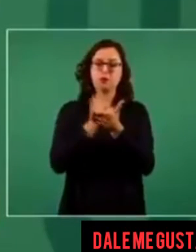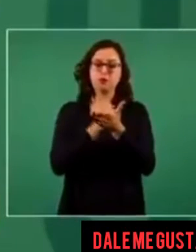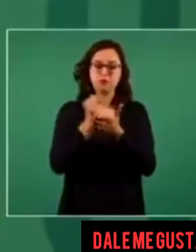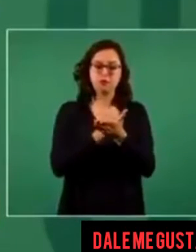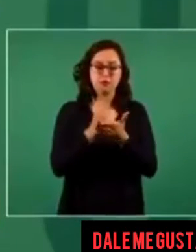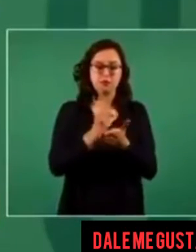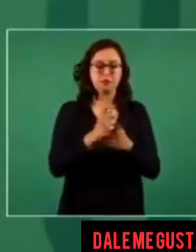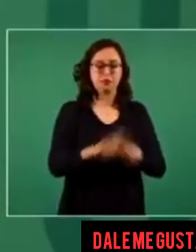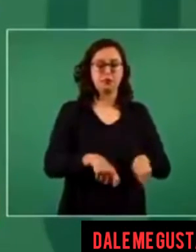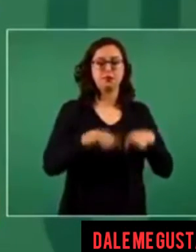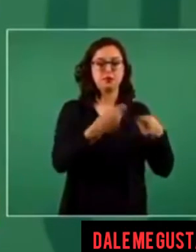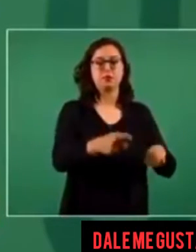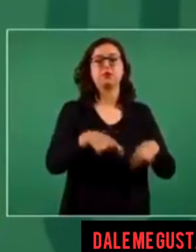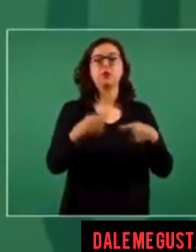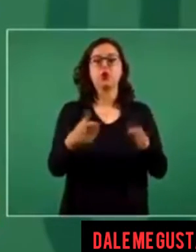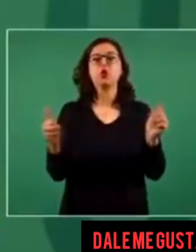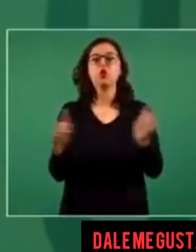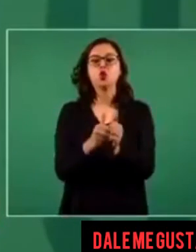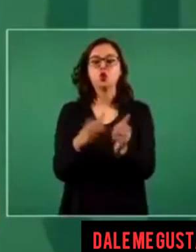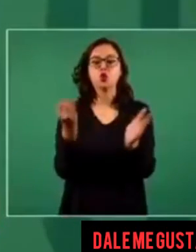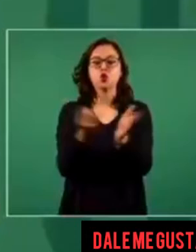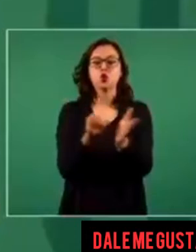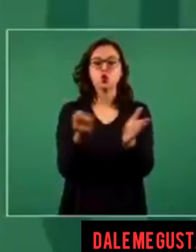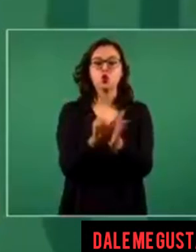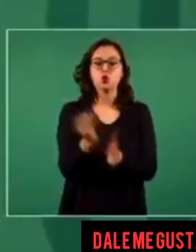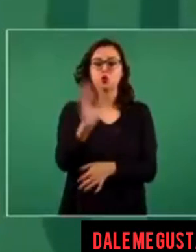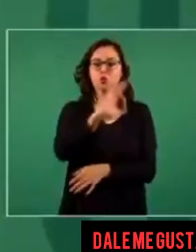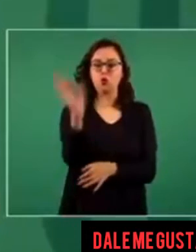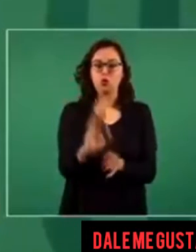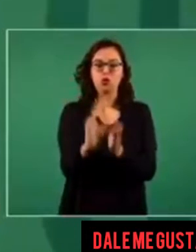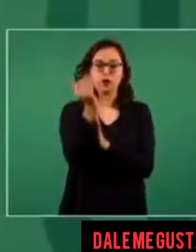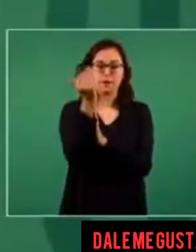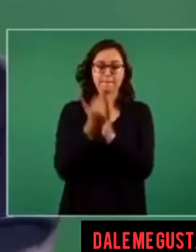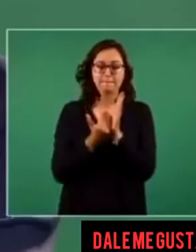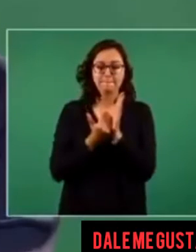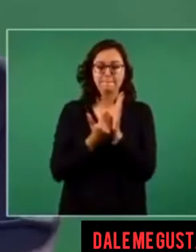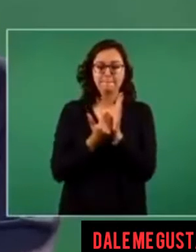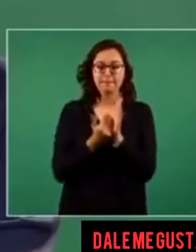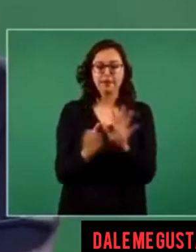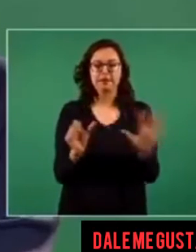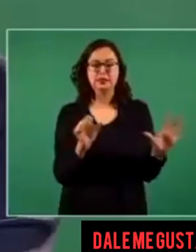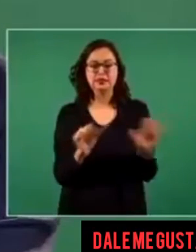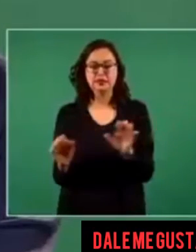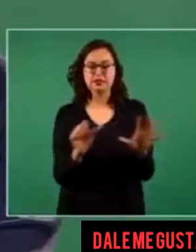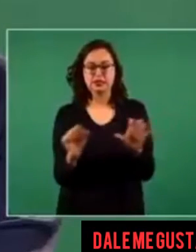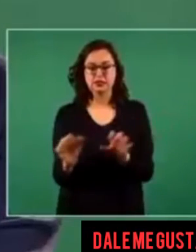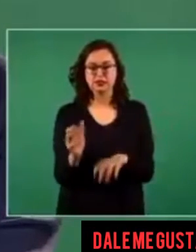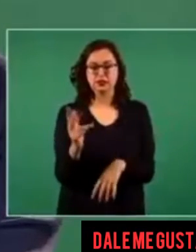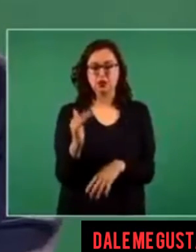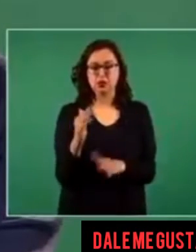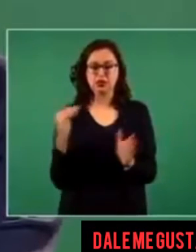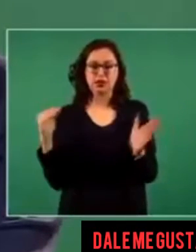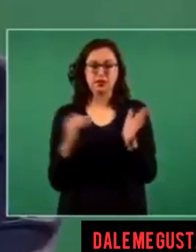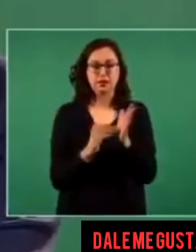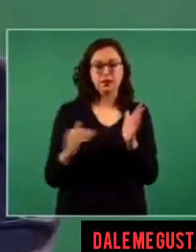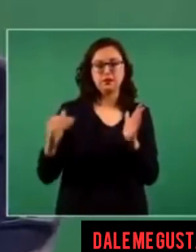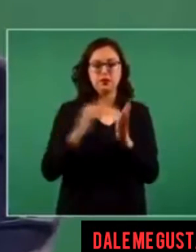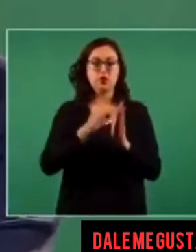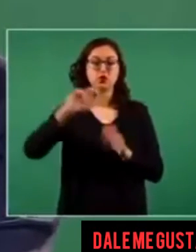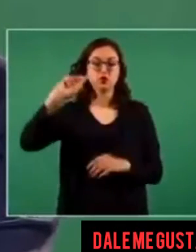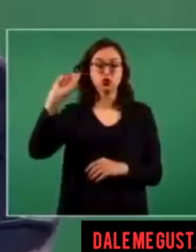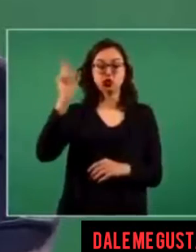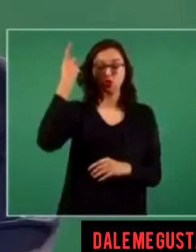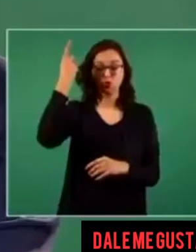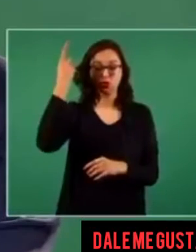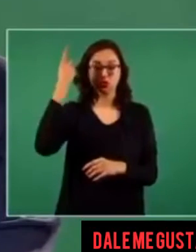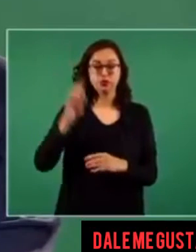a tasas bajas por 650 mil millones de dólares.